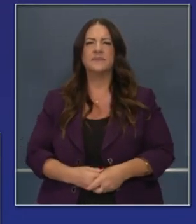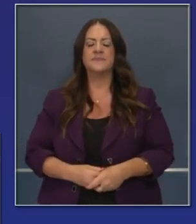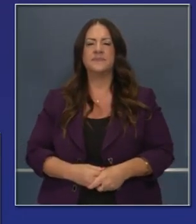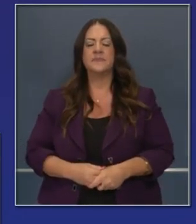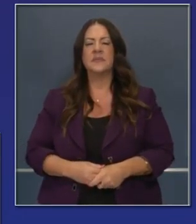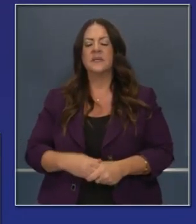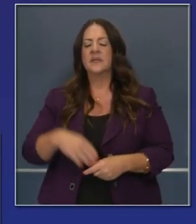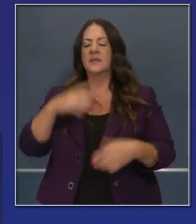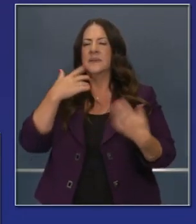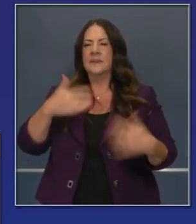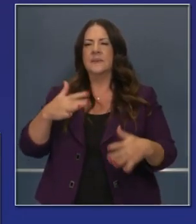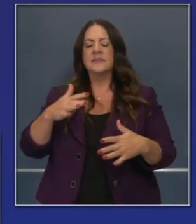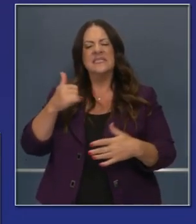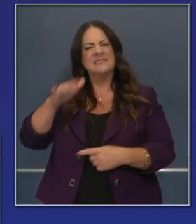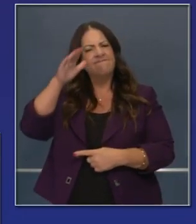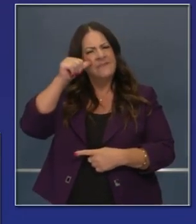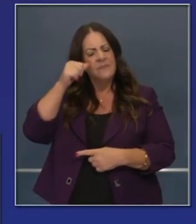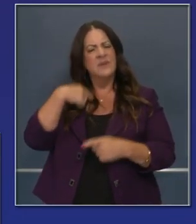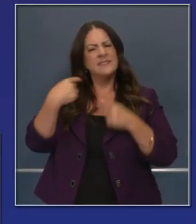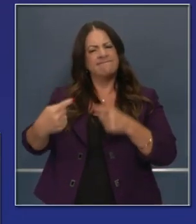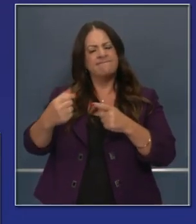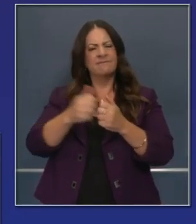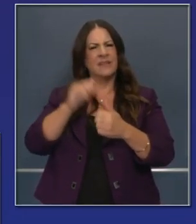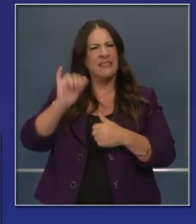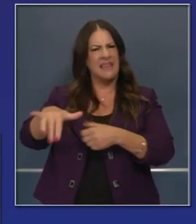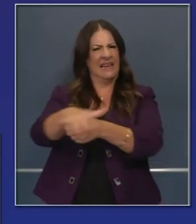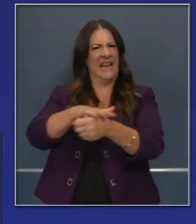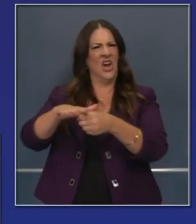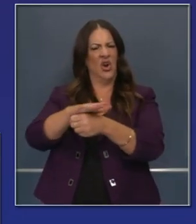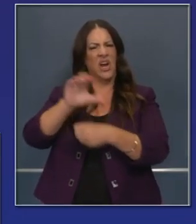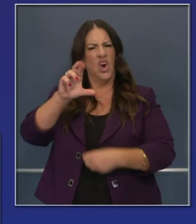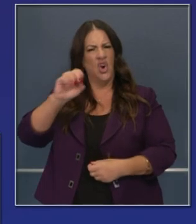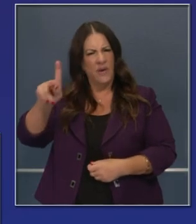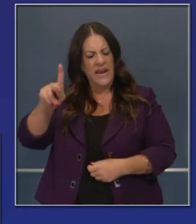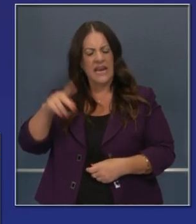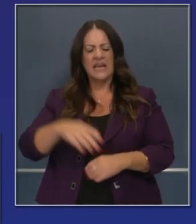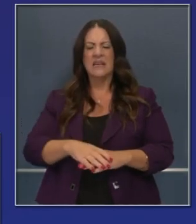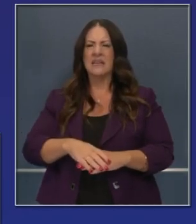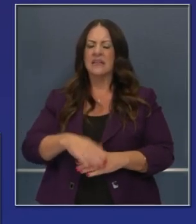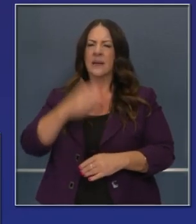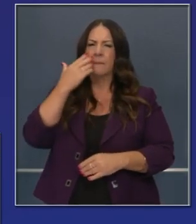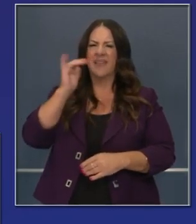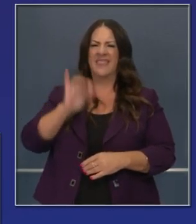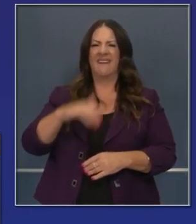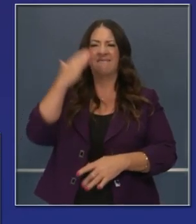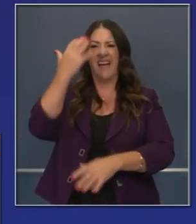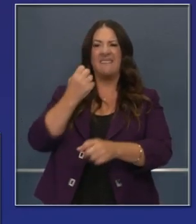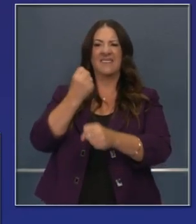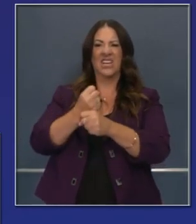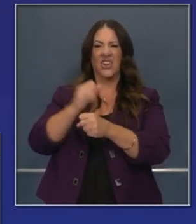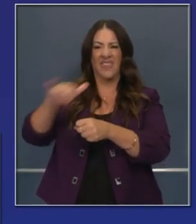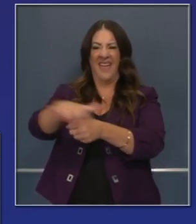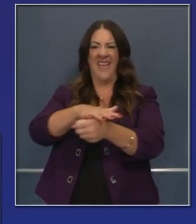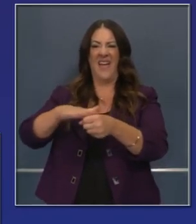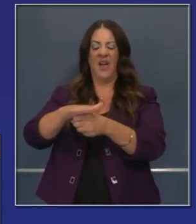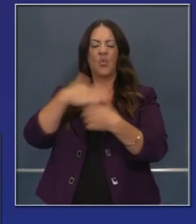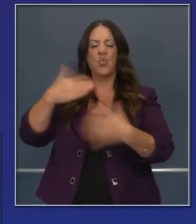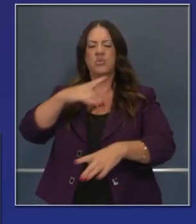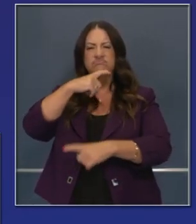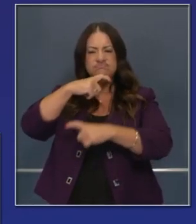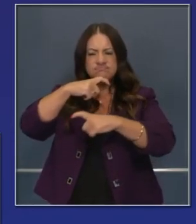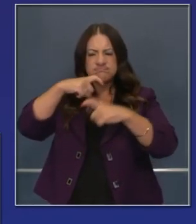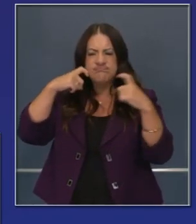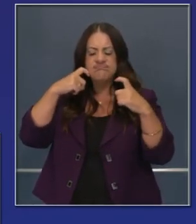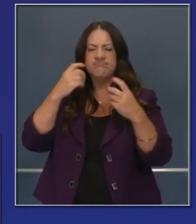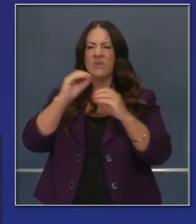reduciendo el crecimiento de ese incendio. Sigue siendo un incendio terco, obstinado, impactado sobre todo por esa